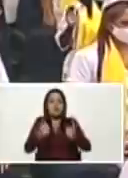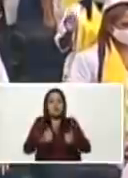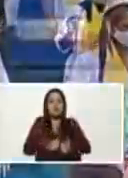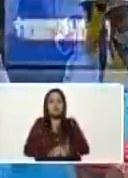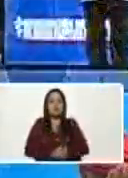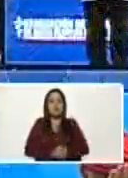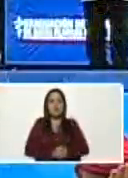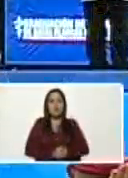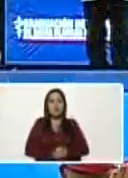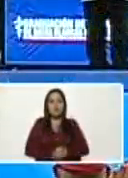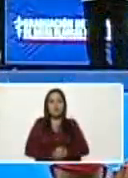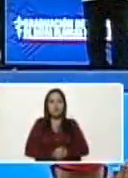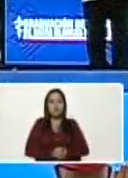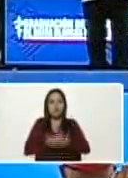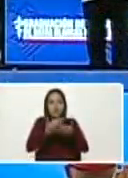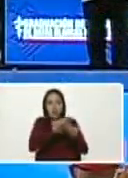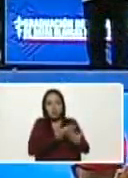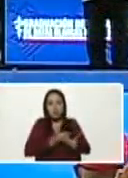estudiados